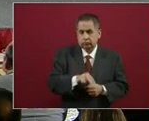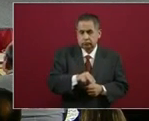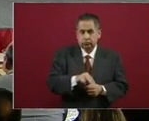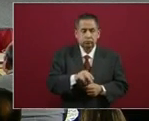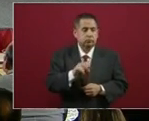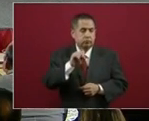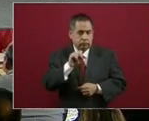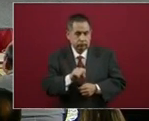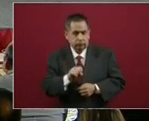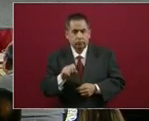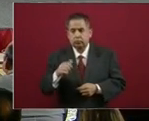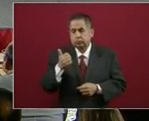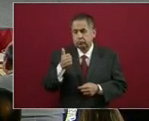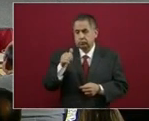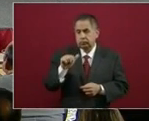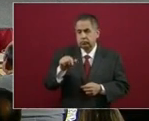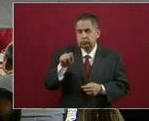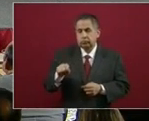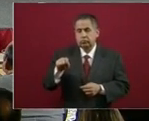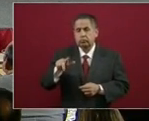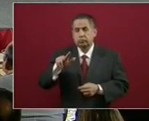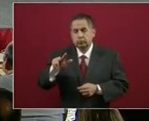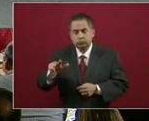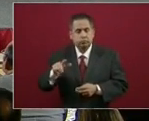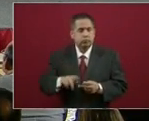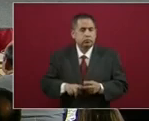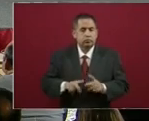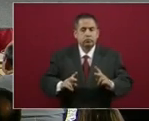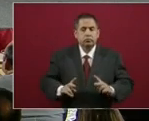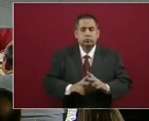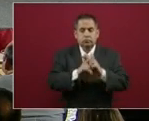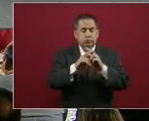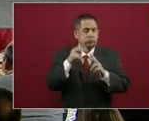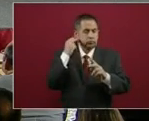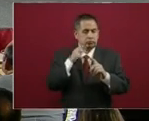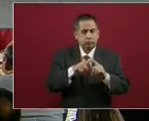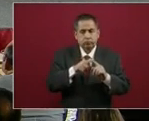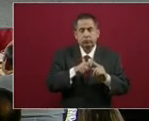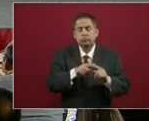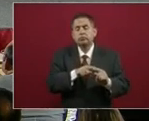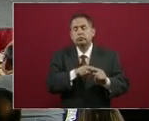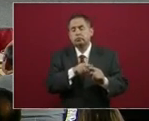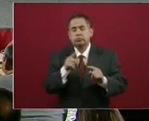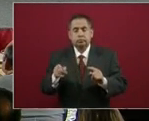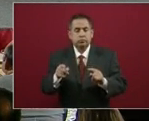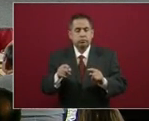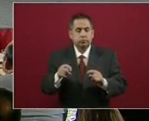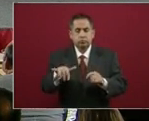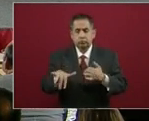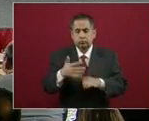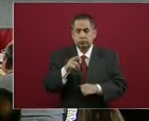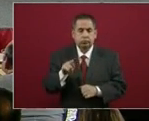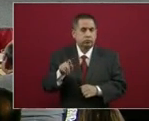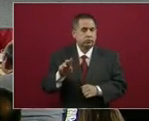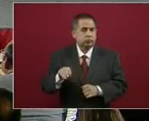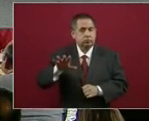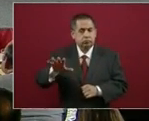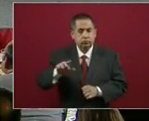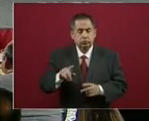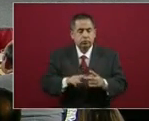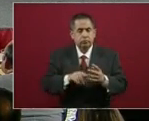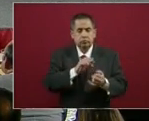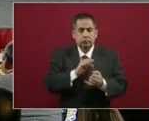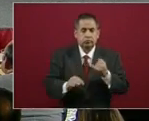del Sureste, 16.18, Poza Rica, Veracruz, Superservicio Poza Rica, 15.95,